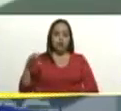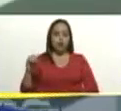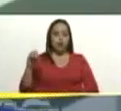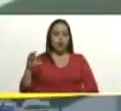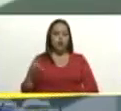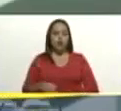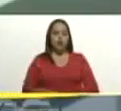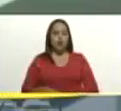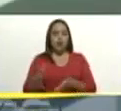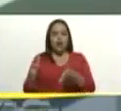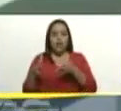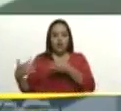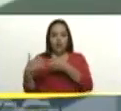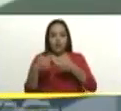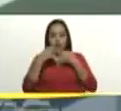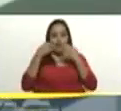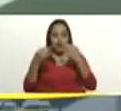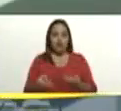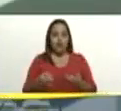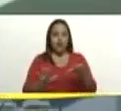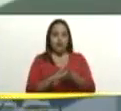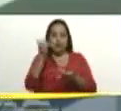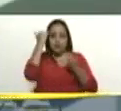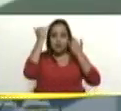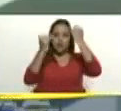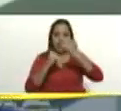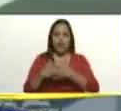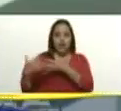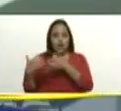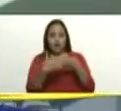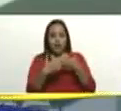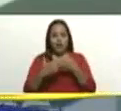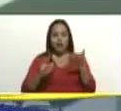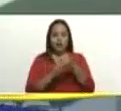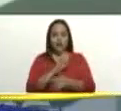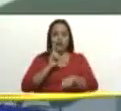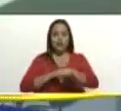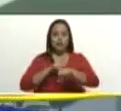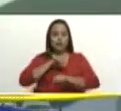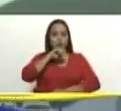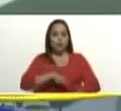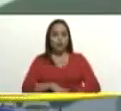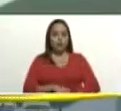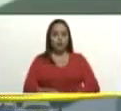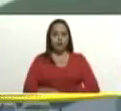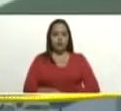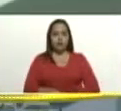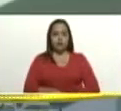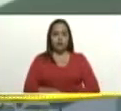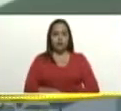la verdad, la batalla de las ideas, la batalla de la época histórica,